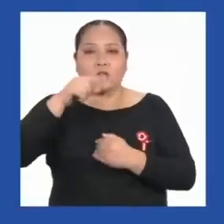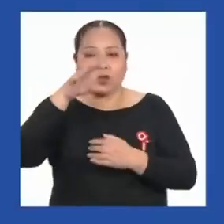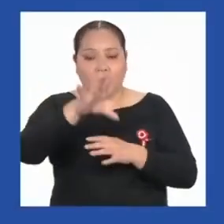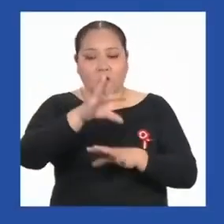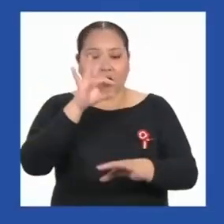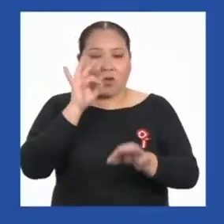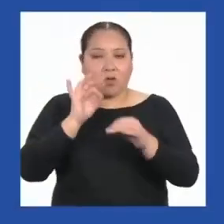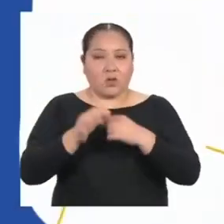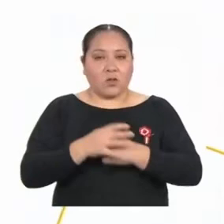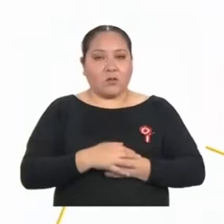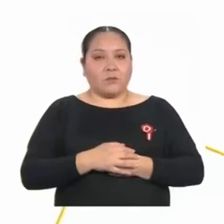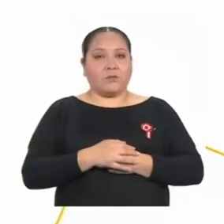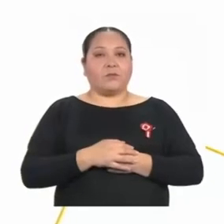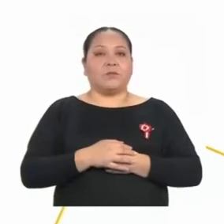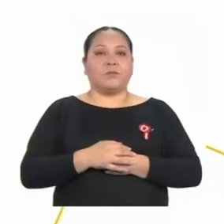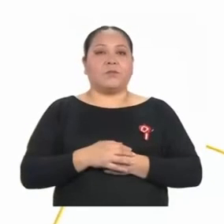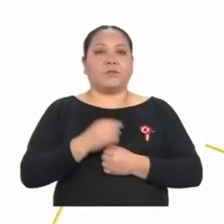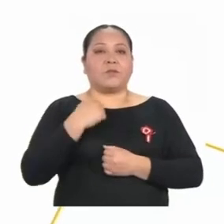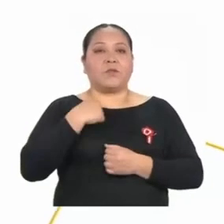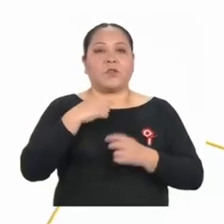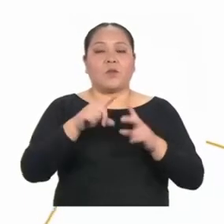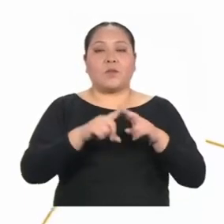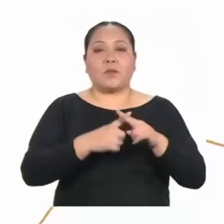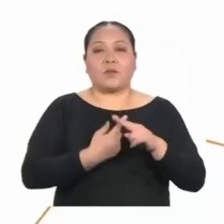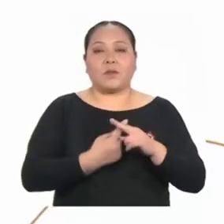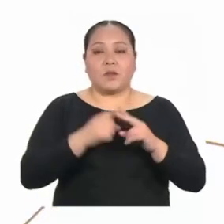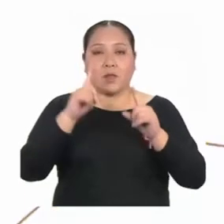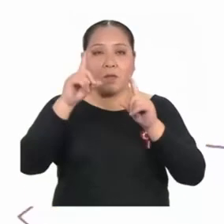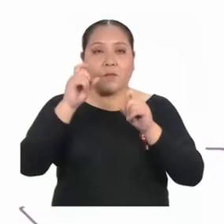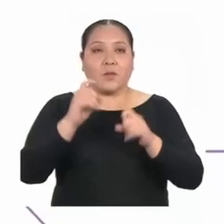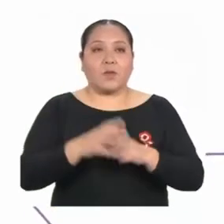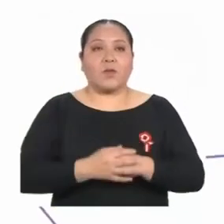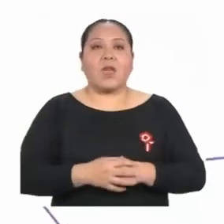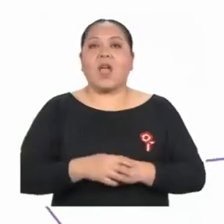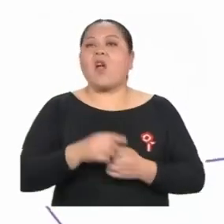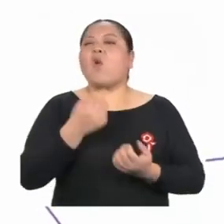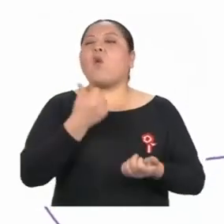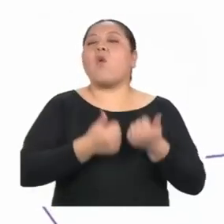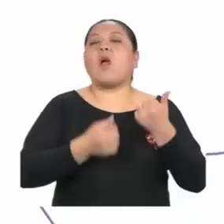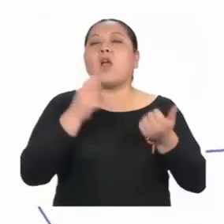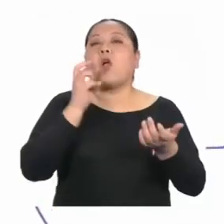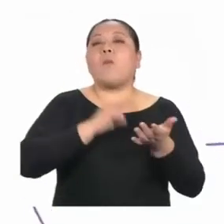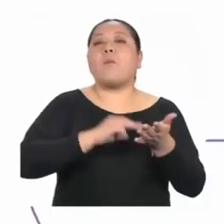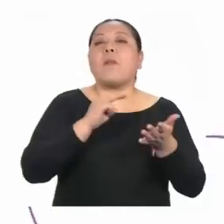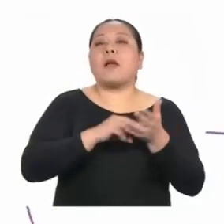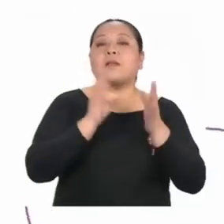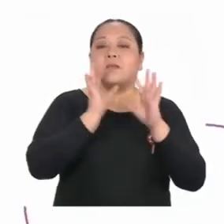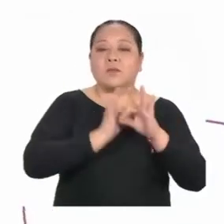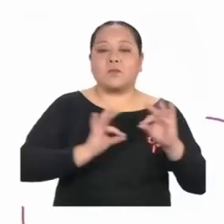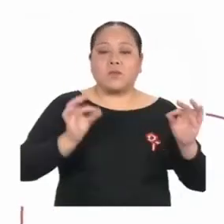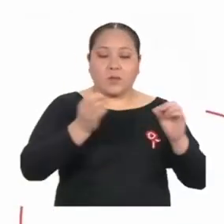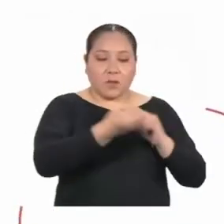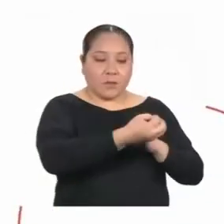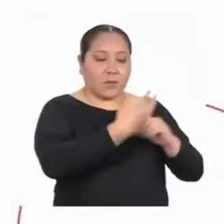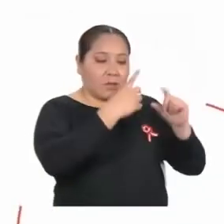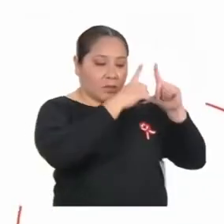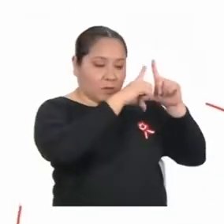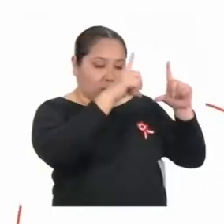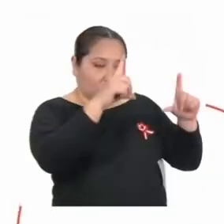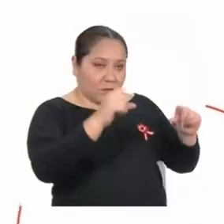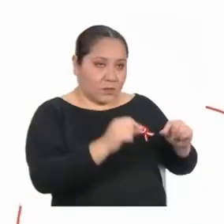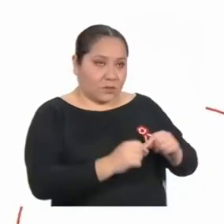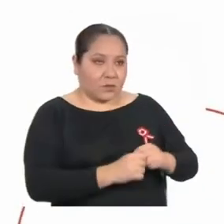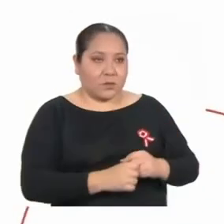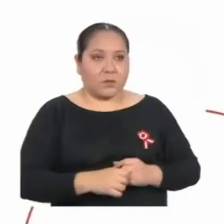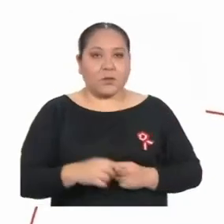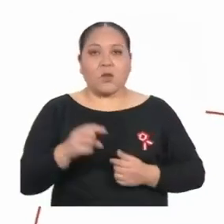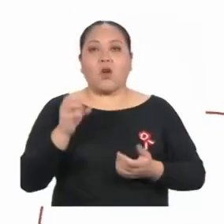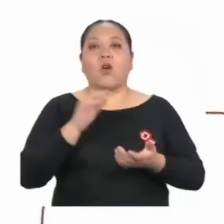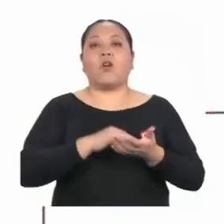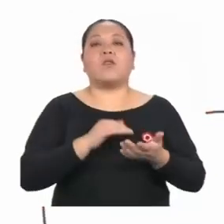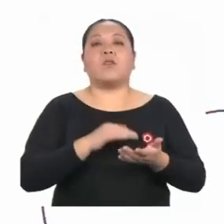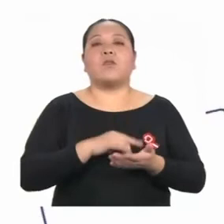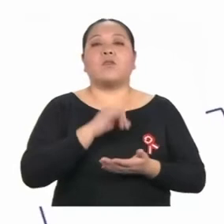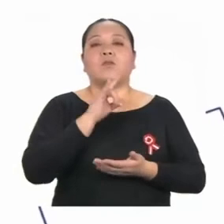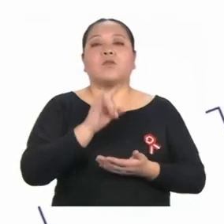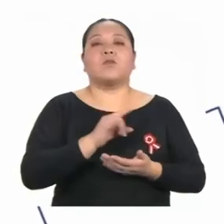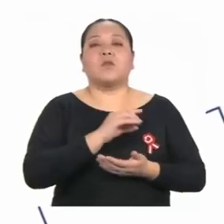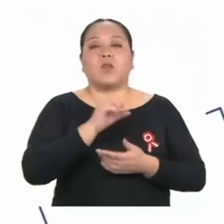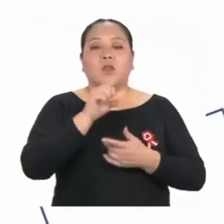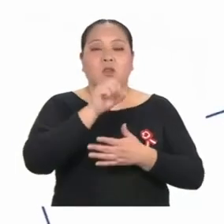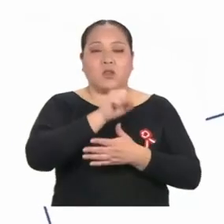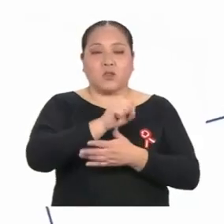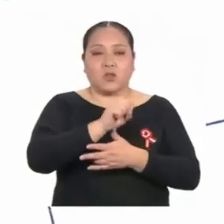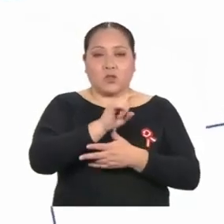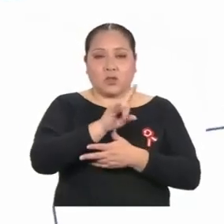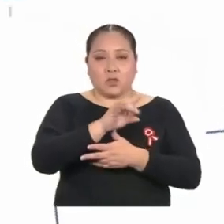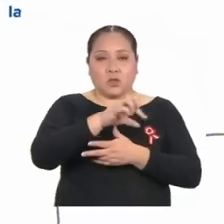identificarla? Partí de la pregunta, ¿qué es lo más importante que se dice en el párrafo? Y usé una vez más la técnica de